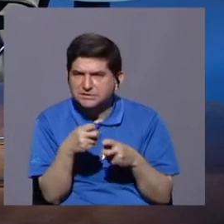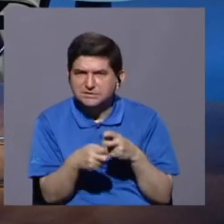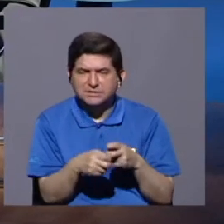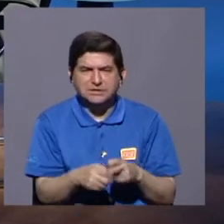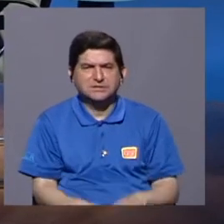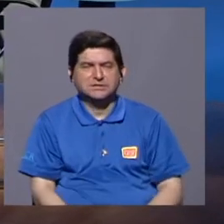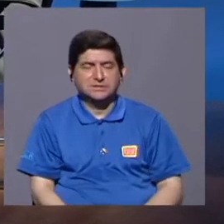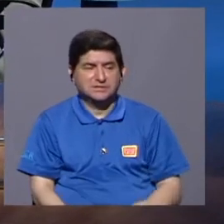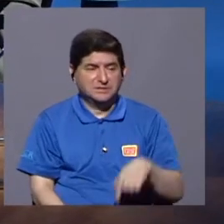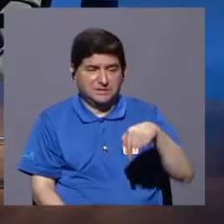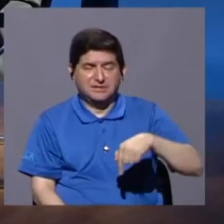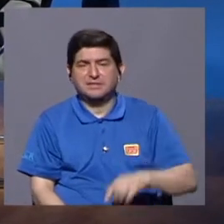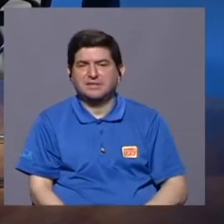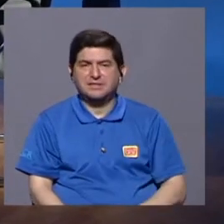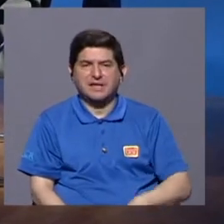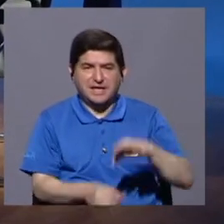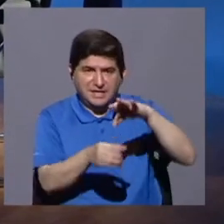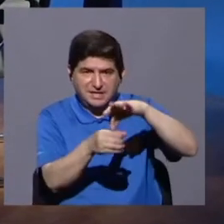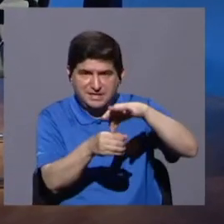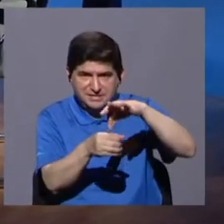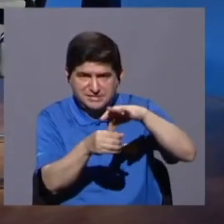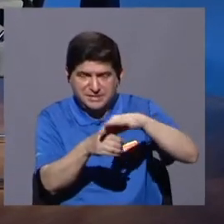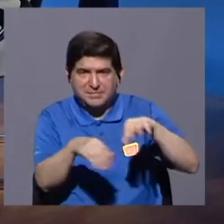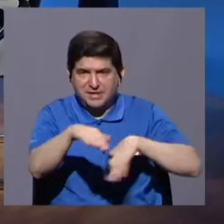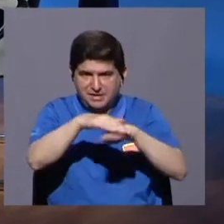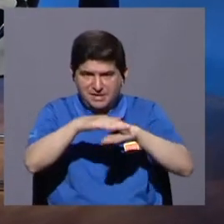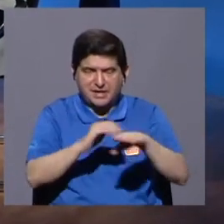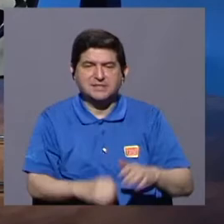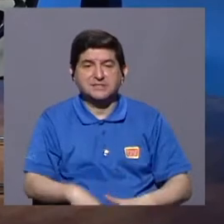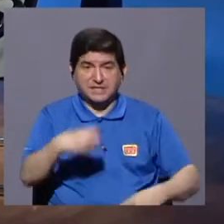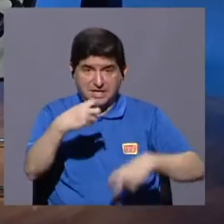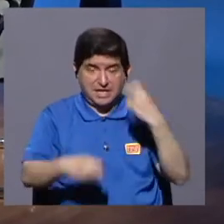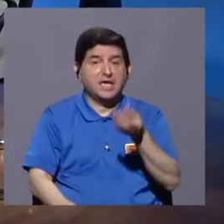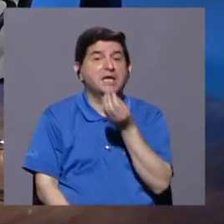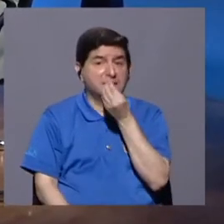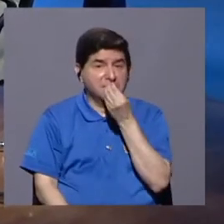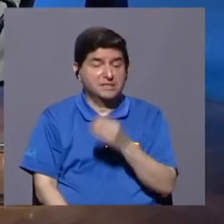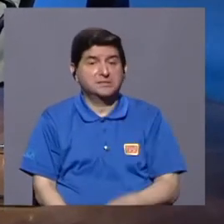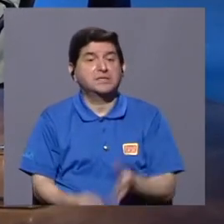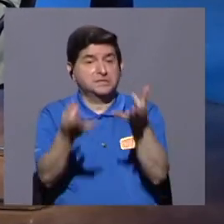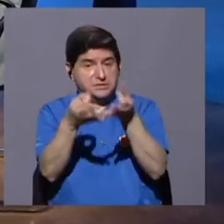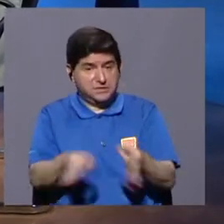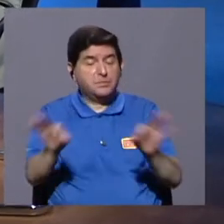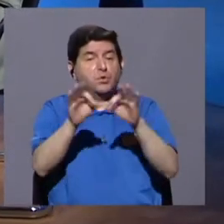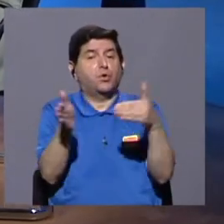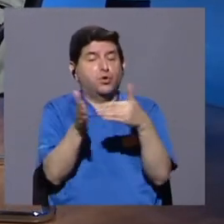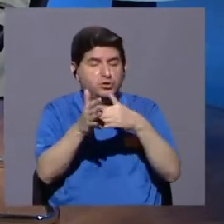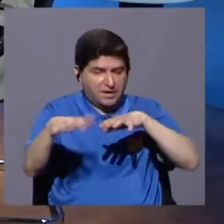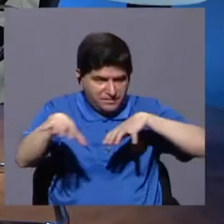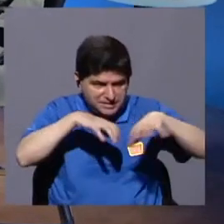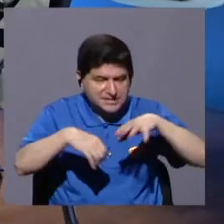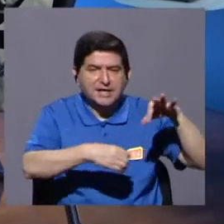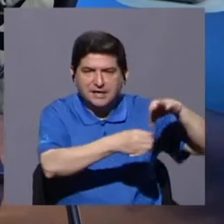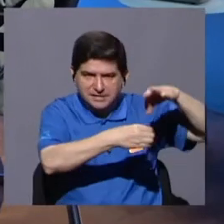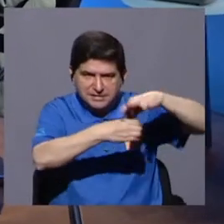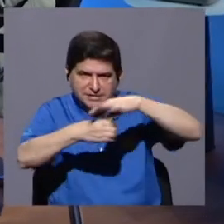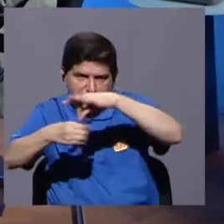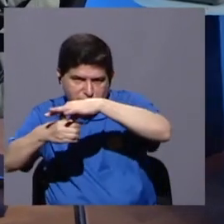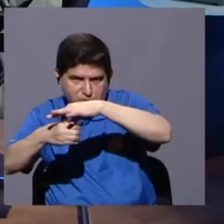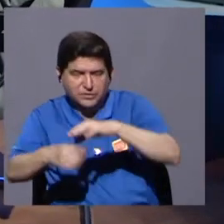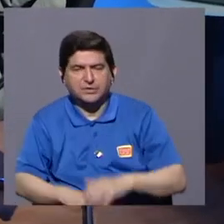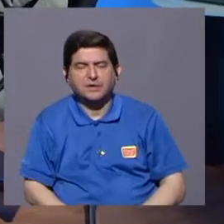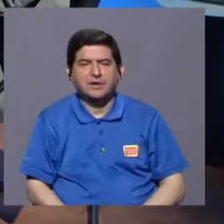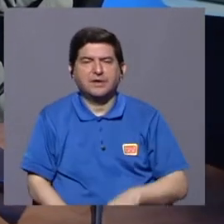granos básicos y una crisis alimentaria. Entonces, es importante reactivar el sector agrícola. Y